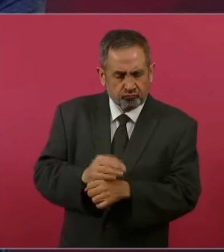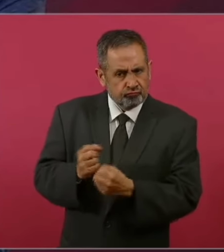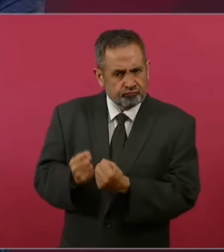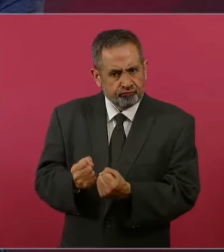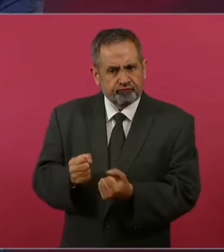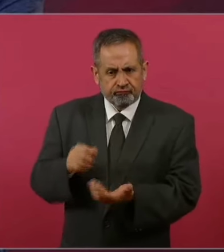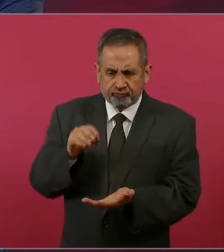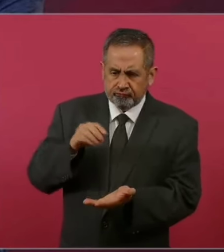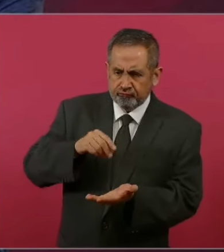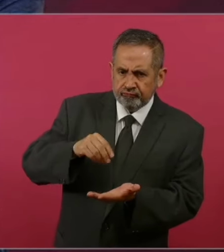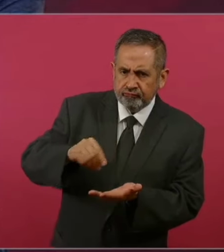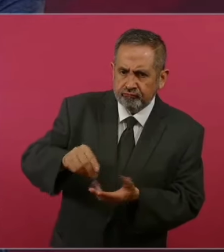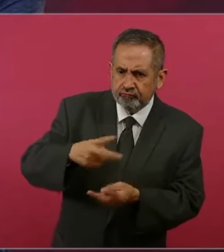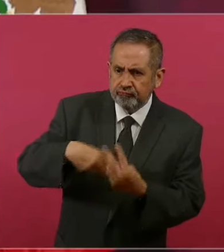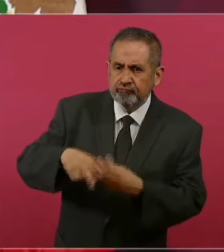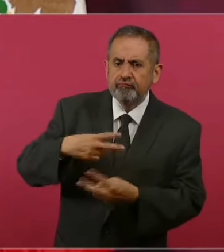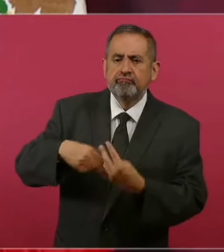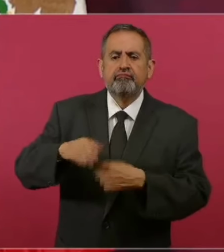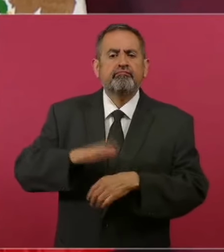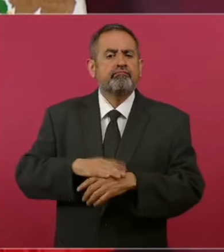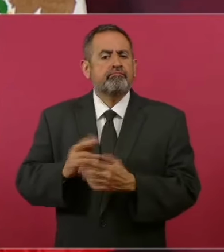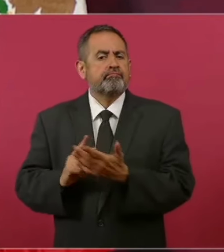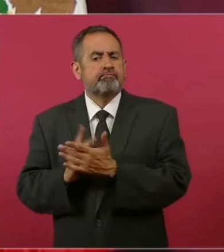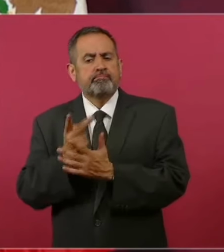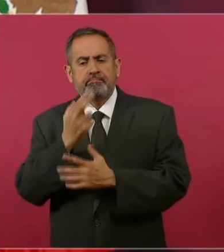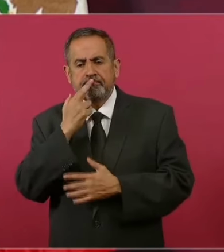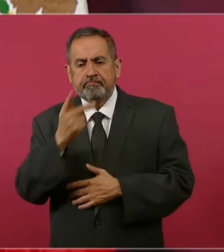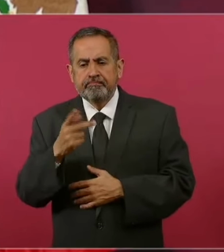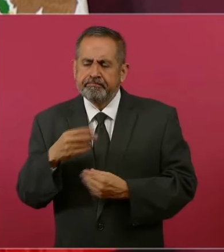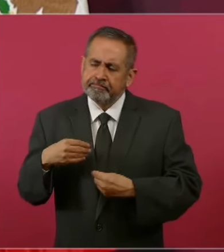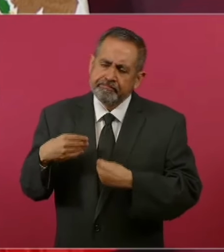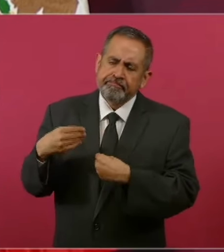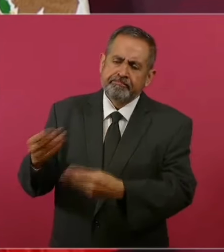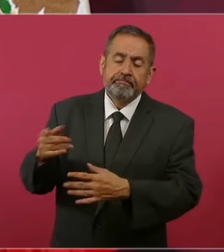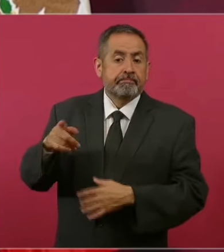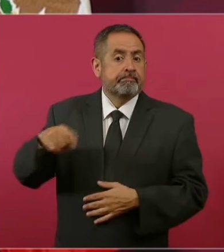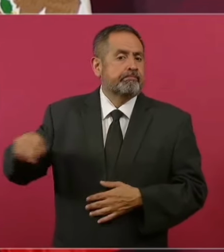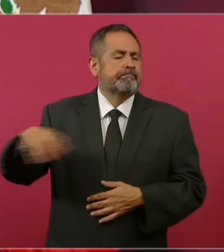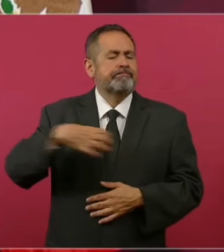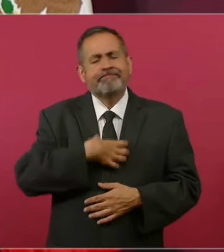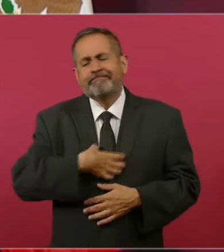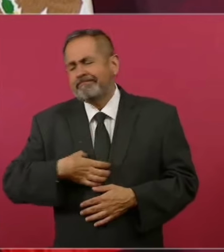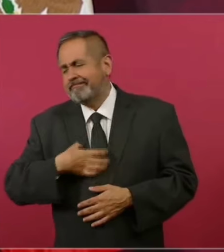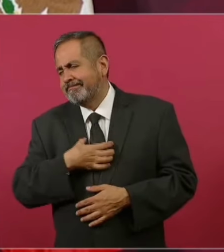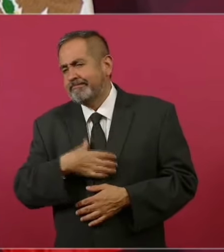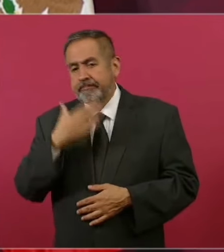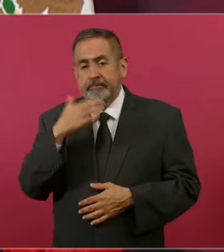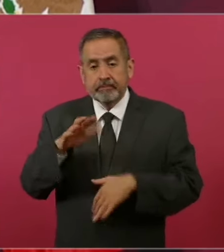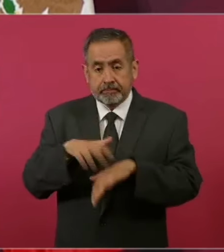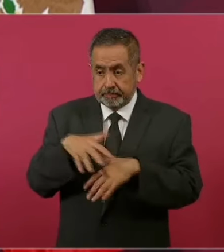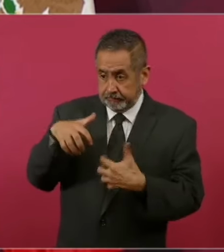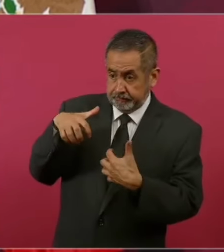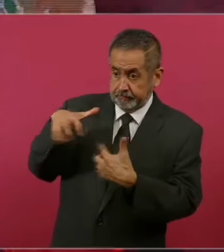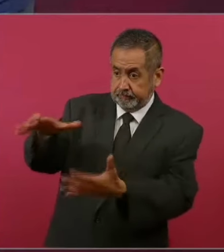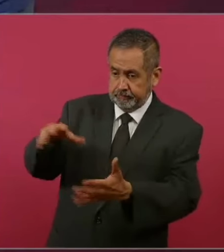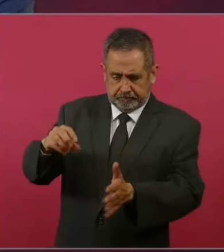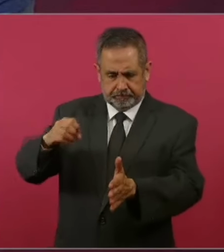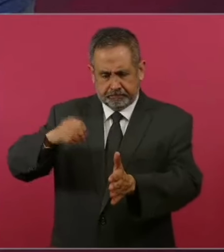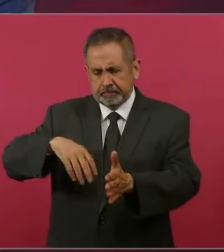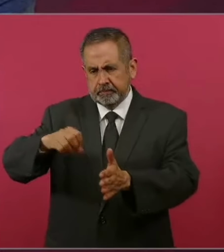el suelo, pero está la gente muy contenta porque es abono.